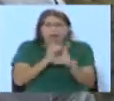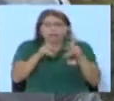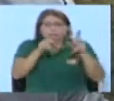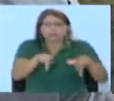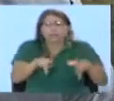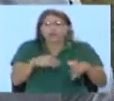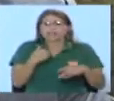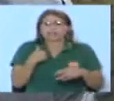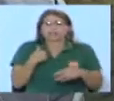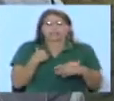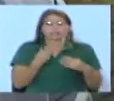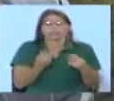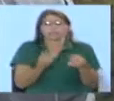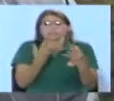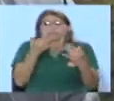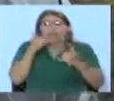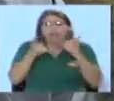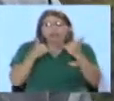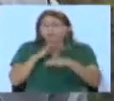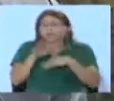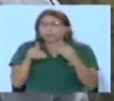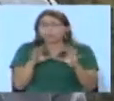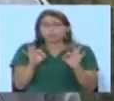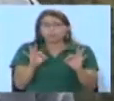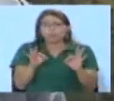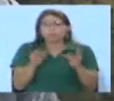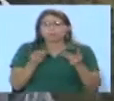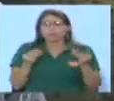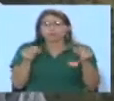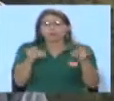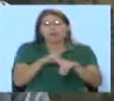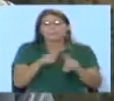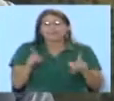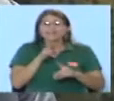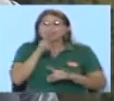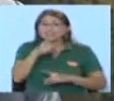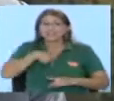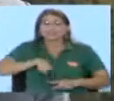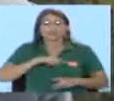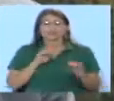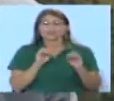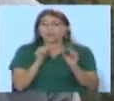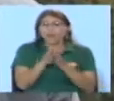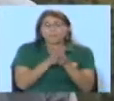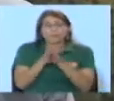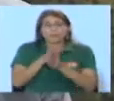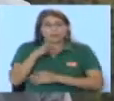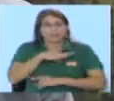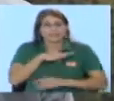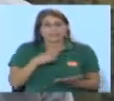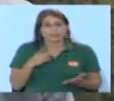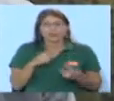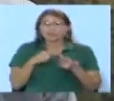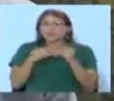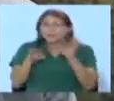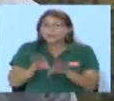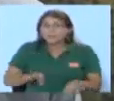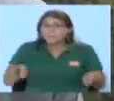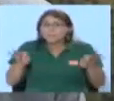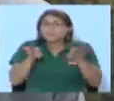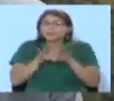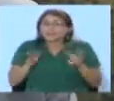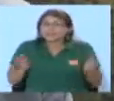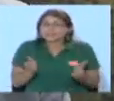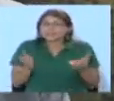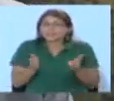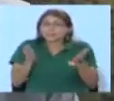todavía no estamos gozando de todos los beneficios de la apertura. Entonces ahí es donde se hace sumamente importante que se estimule el tema de competencia